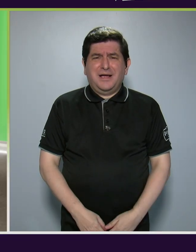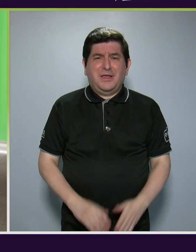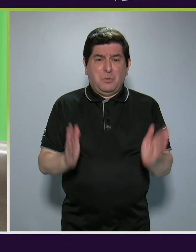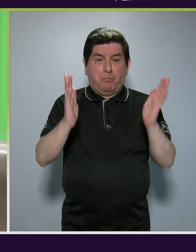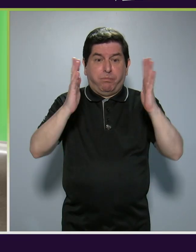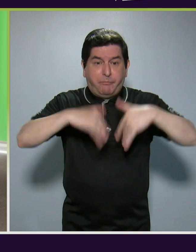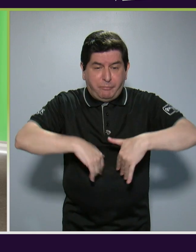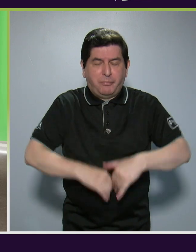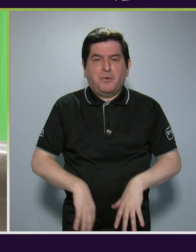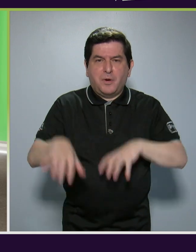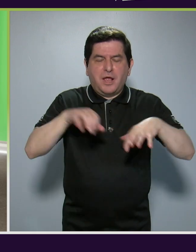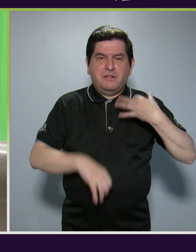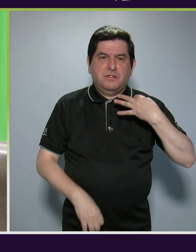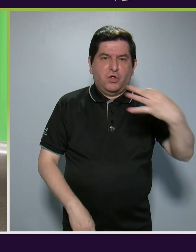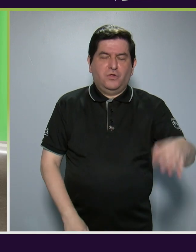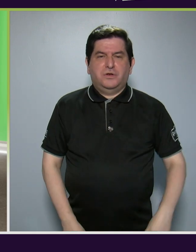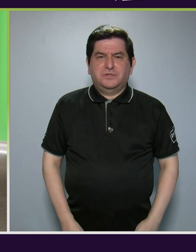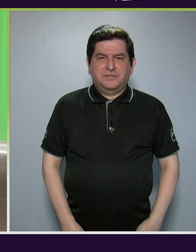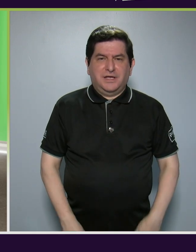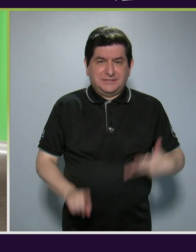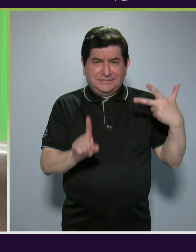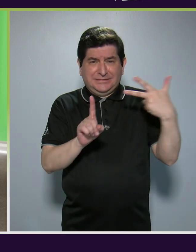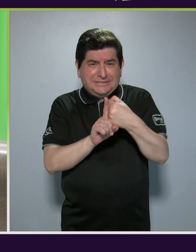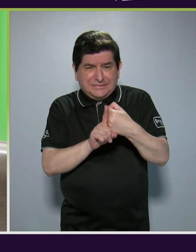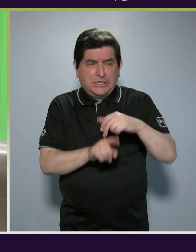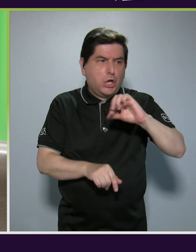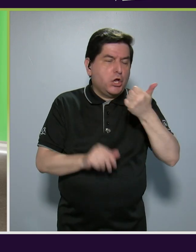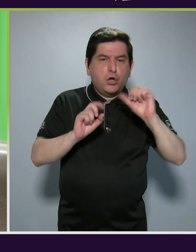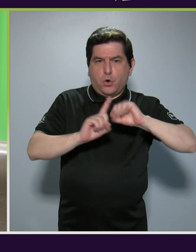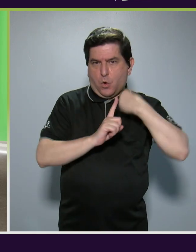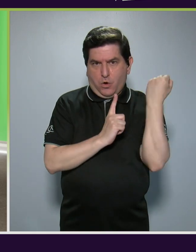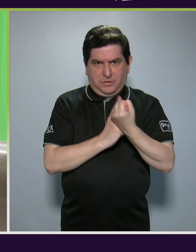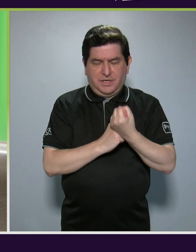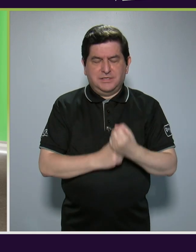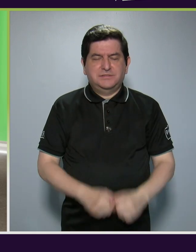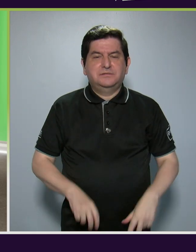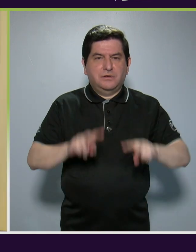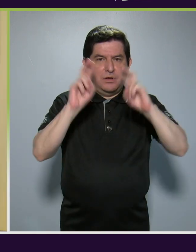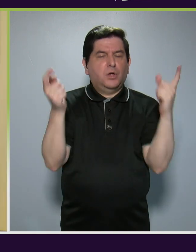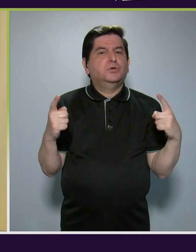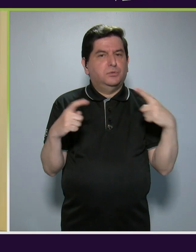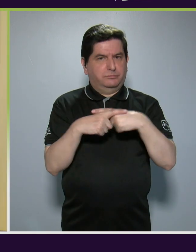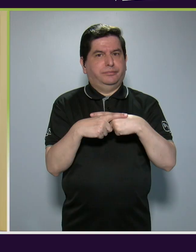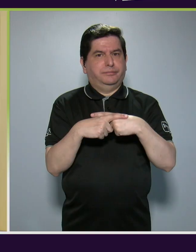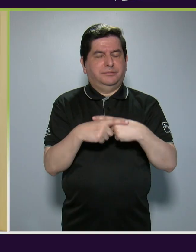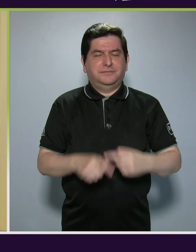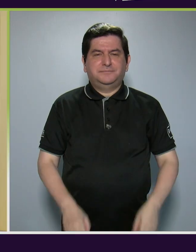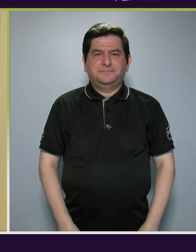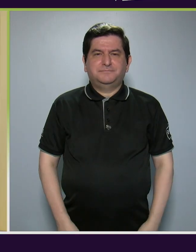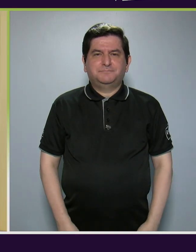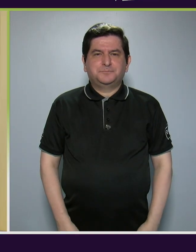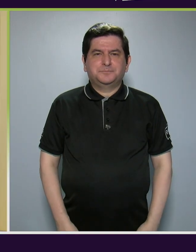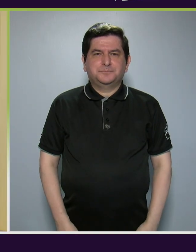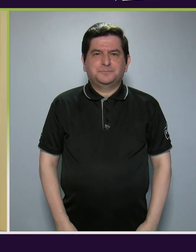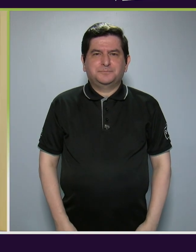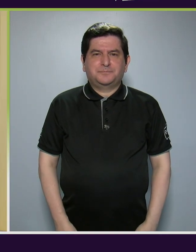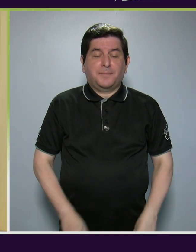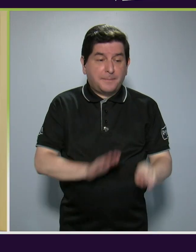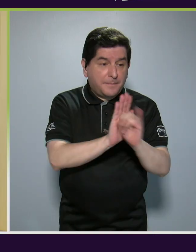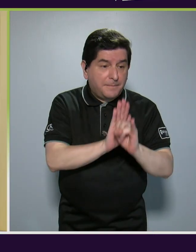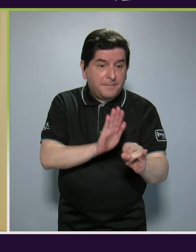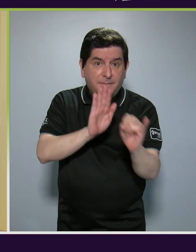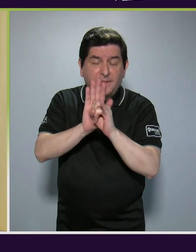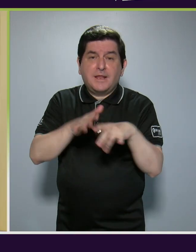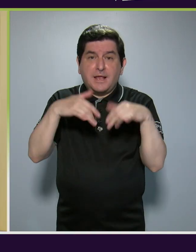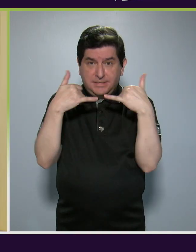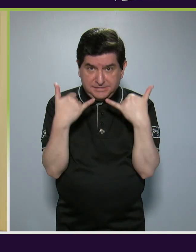día. Digamos, el tema de accidentes, ¿verdad? Entonces, es un tema complejo. Ahora, el llegar a identificar que